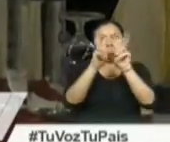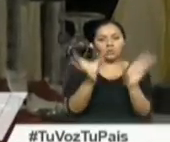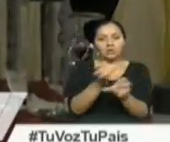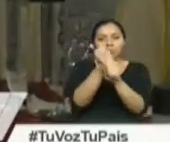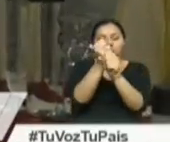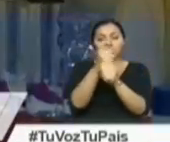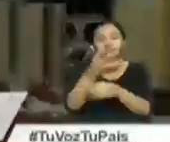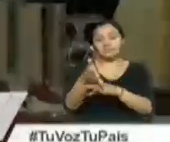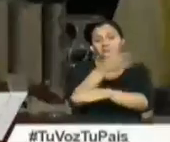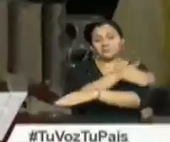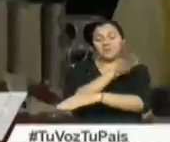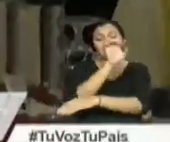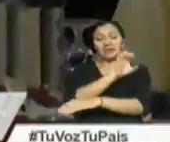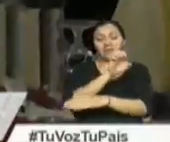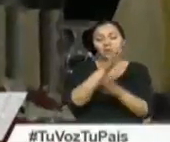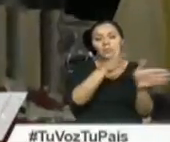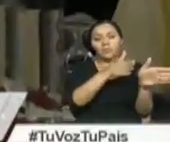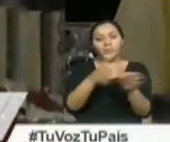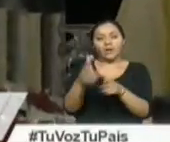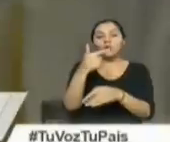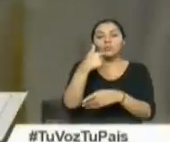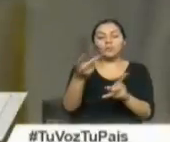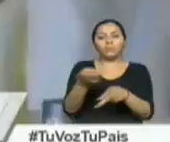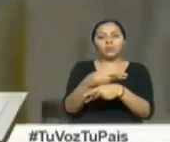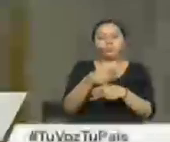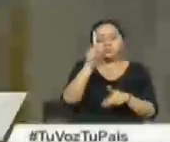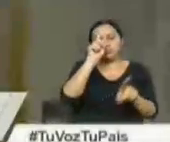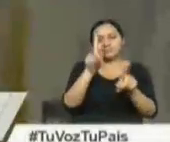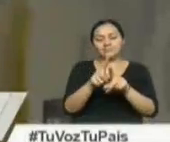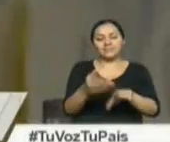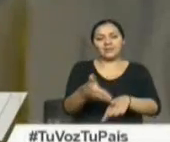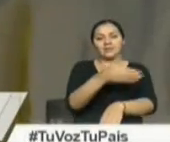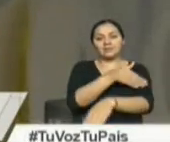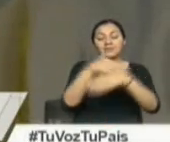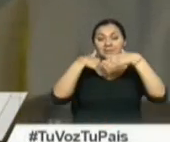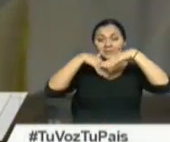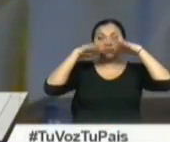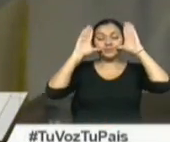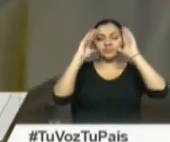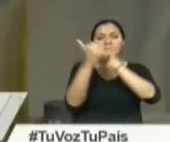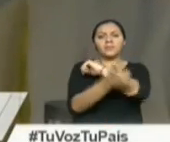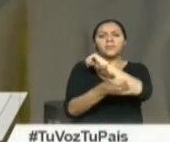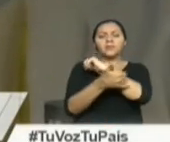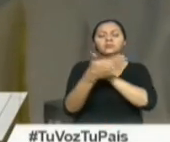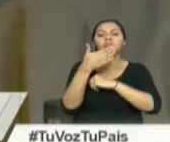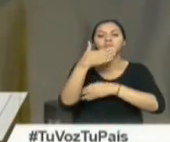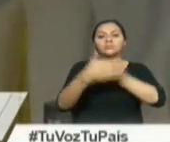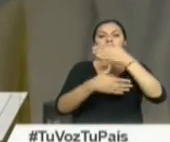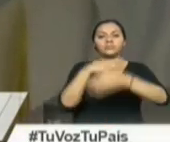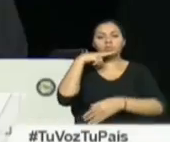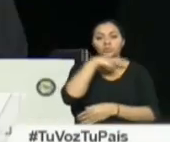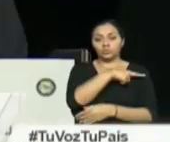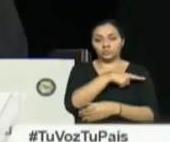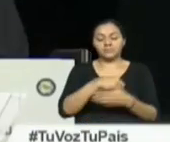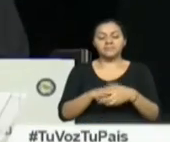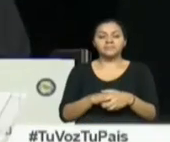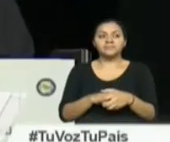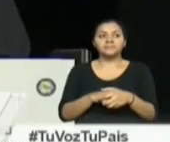desde enero un plan de límites a la producción acordado en diciembre con países externos al cártel como Rusia.